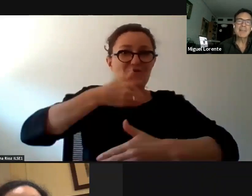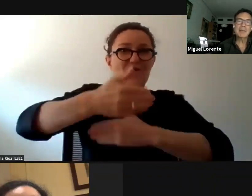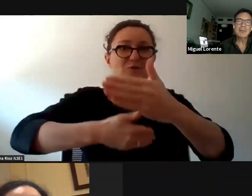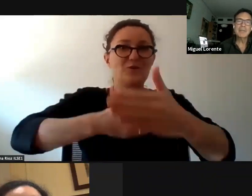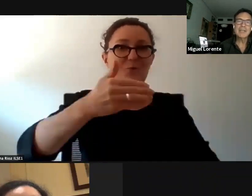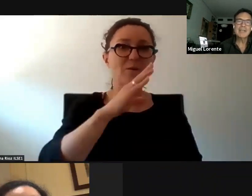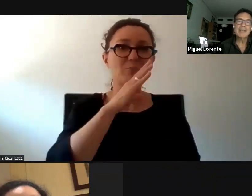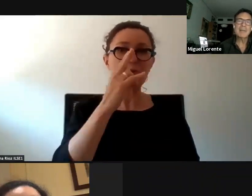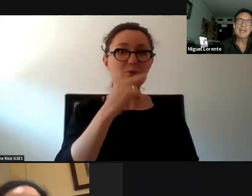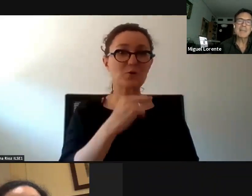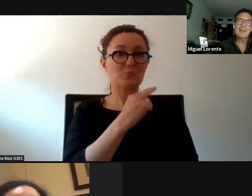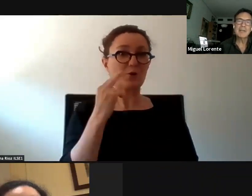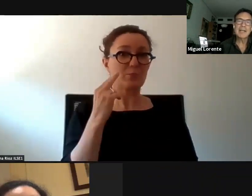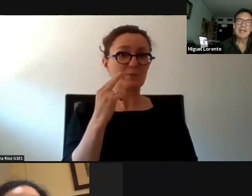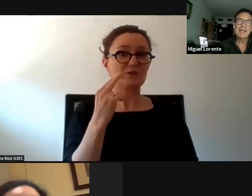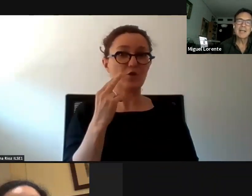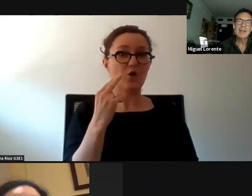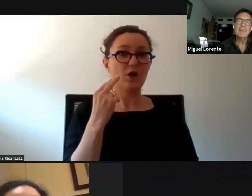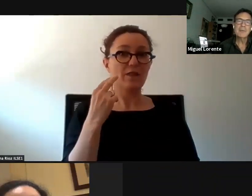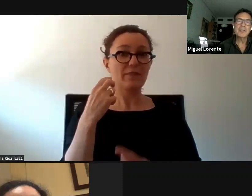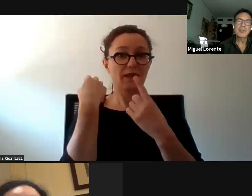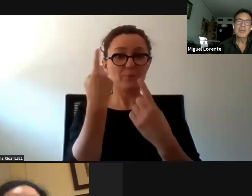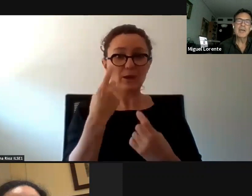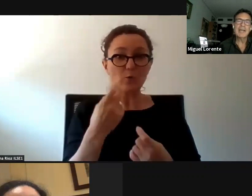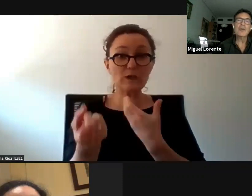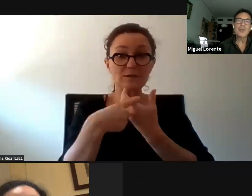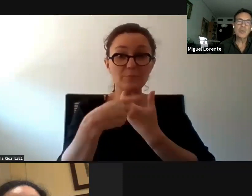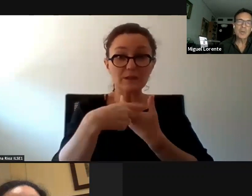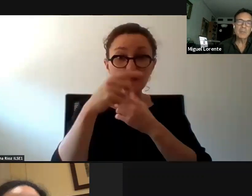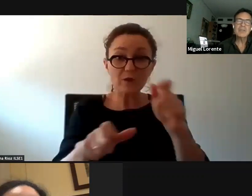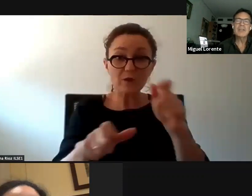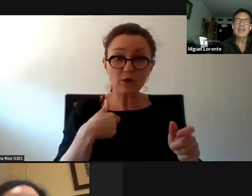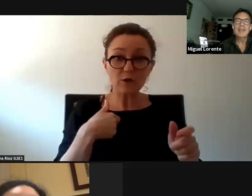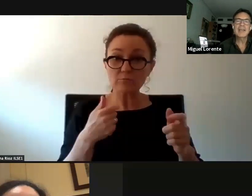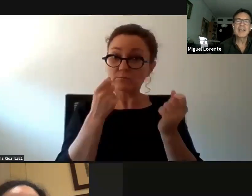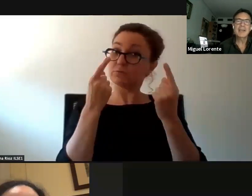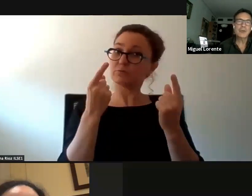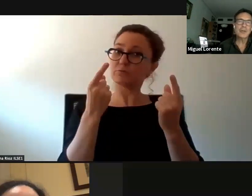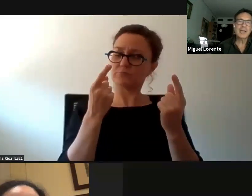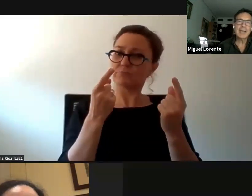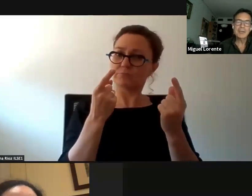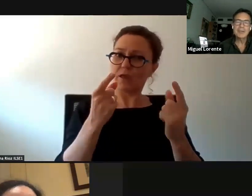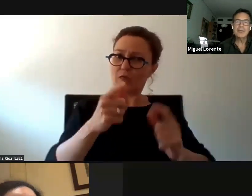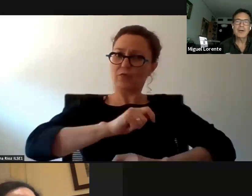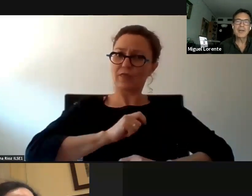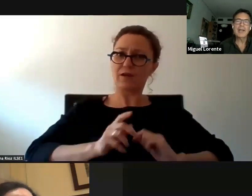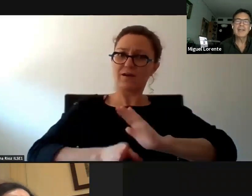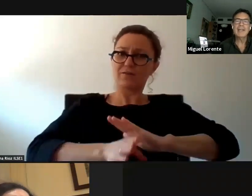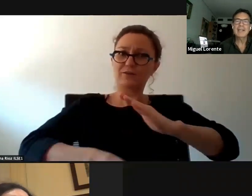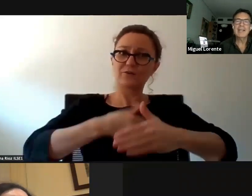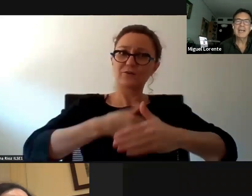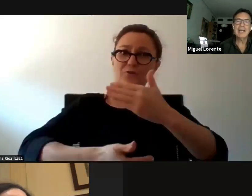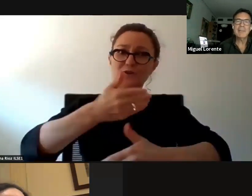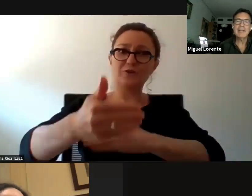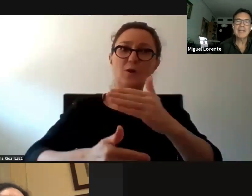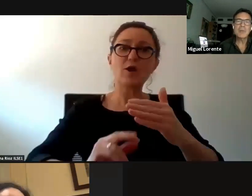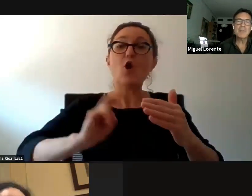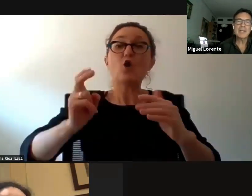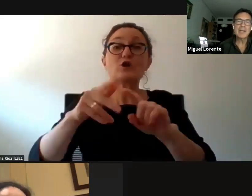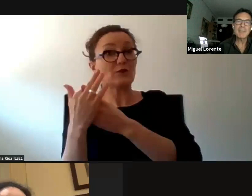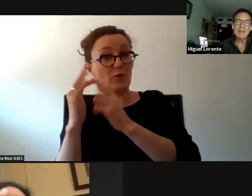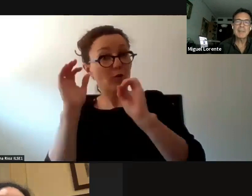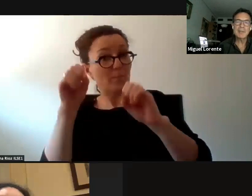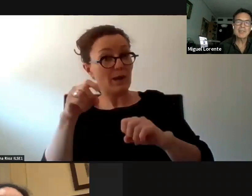compromiso que se ve en las preguntas y en la participación de la gente pues nos lleva a que continuemos en otro escenario, no ahora ante